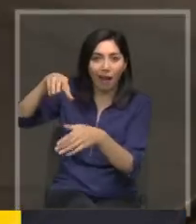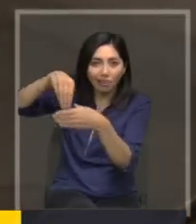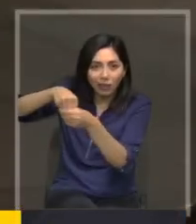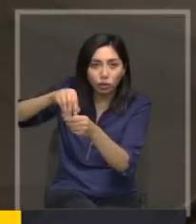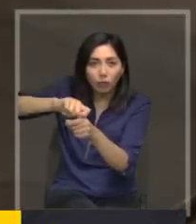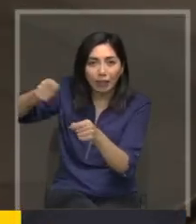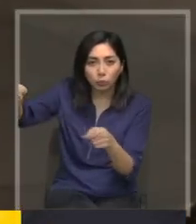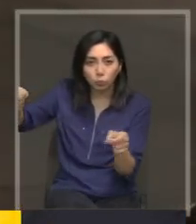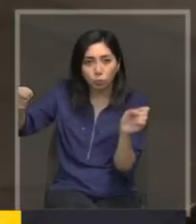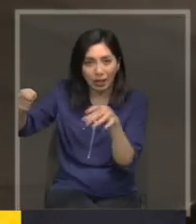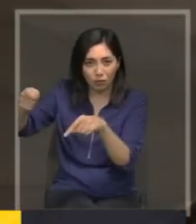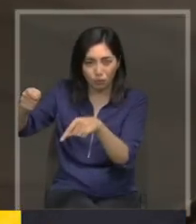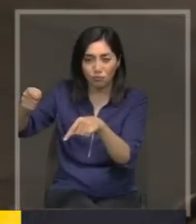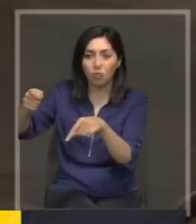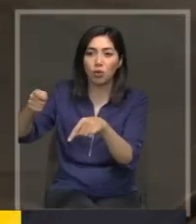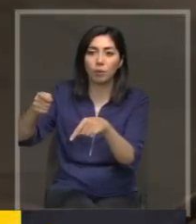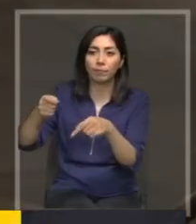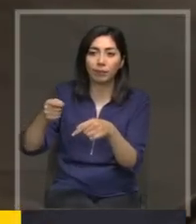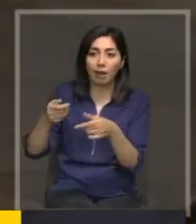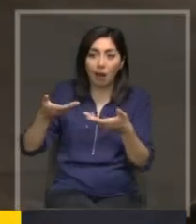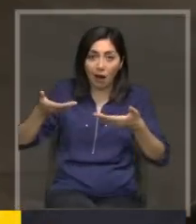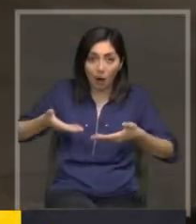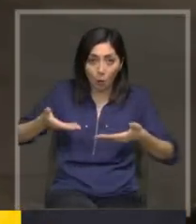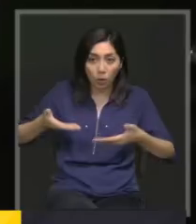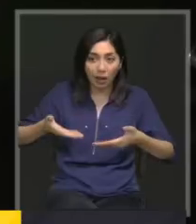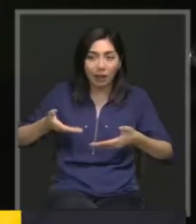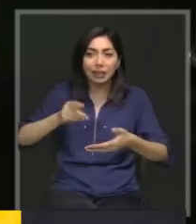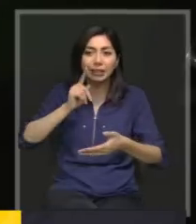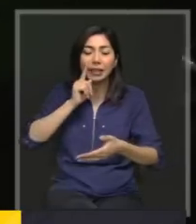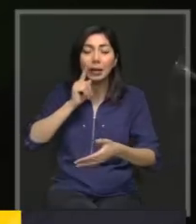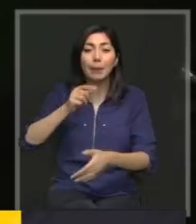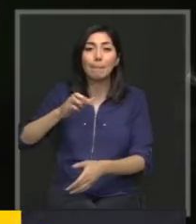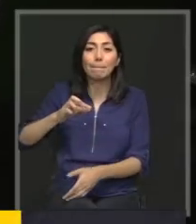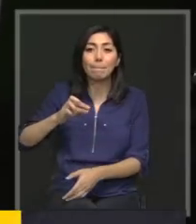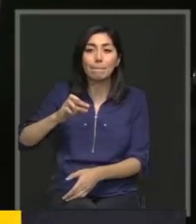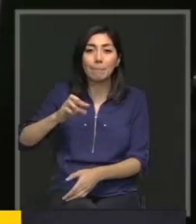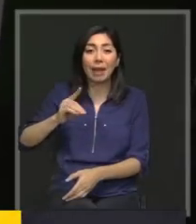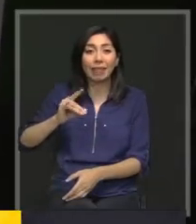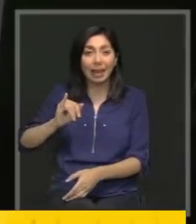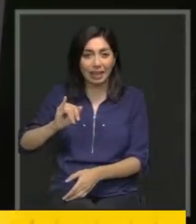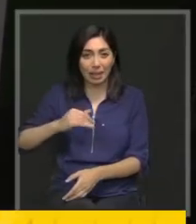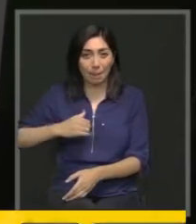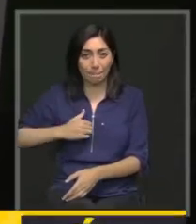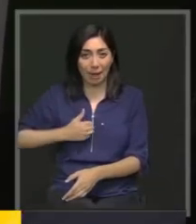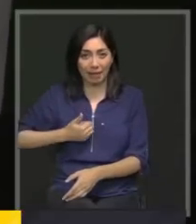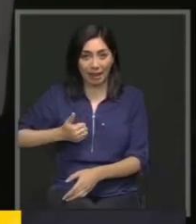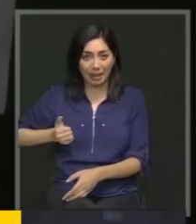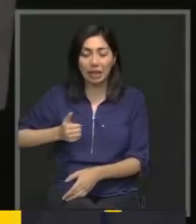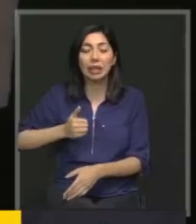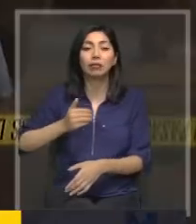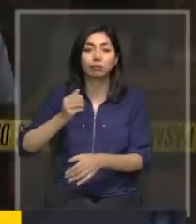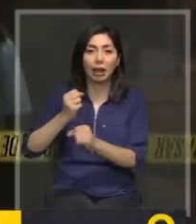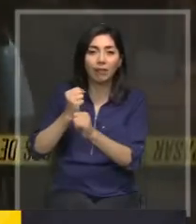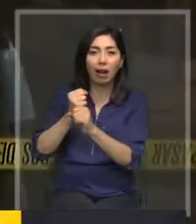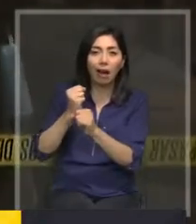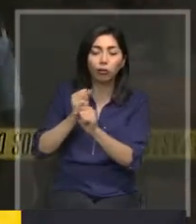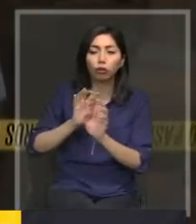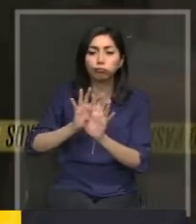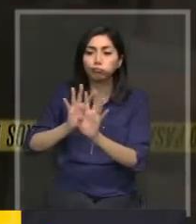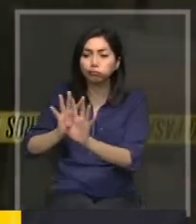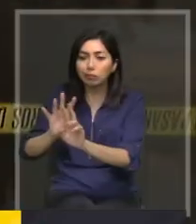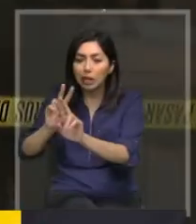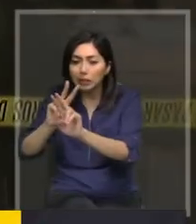espalda ustedes ya pueden ver que está trabajando la Brigada de Homicidios de la Policía de Investigación, que es la encargada